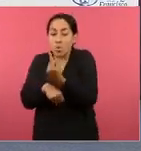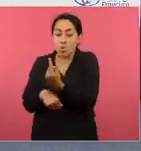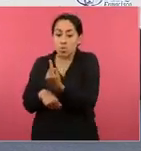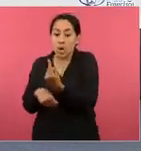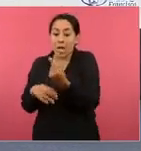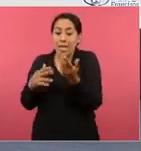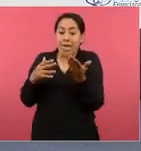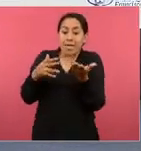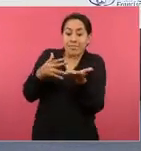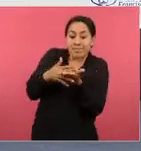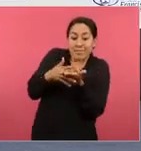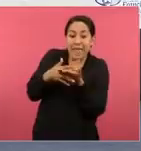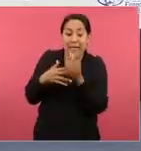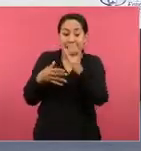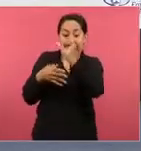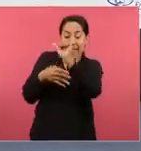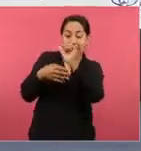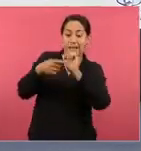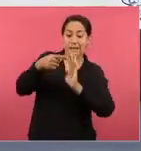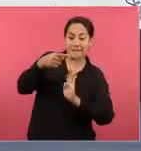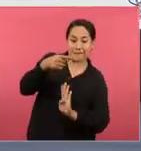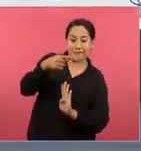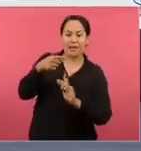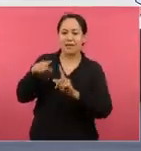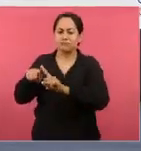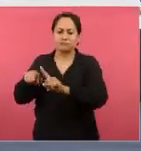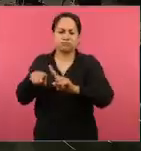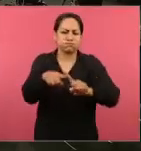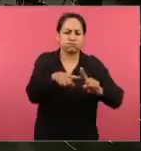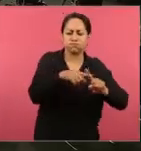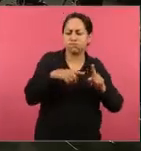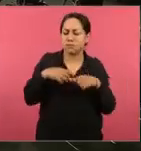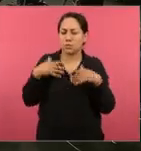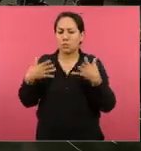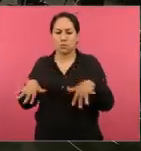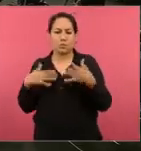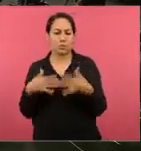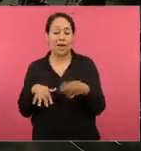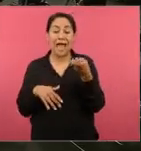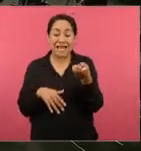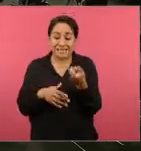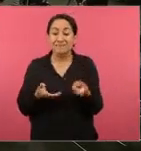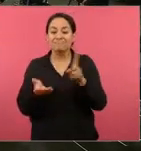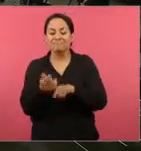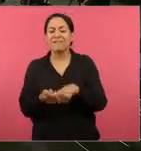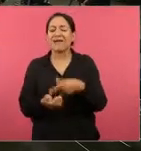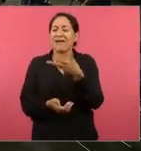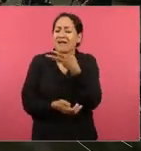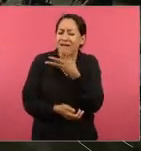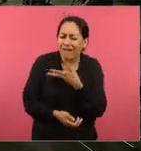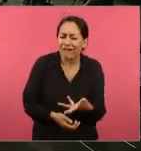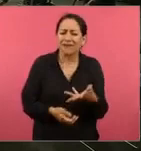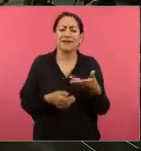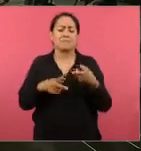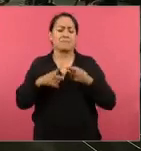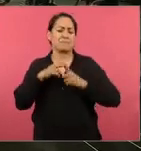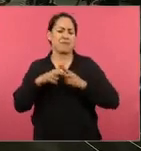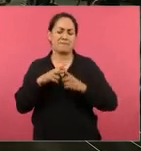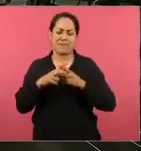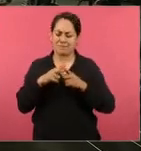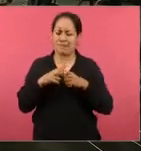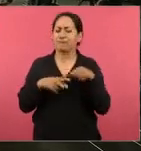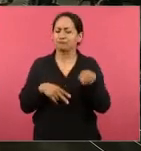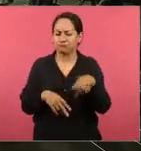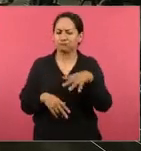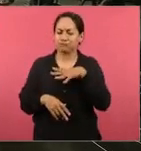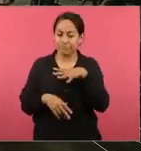está el contenido específico de matemáticas, que es fundamental que lo conozca